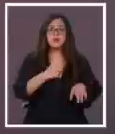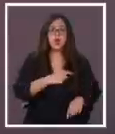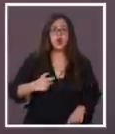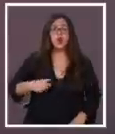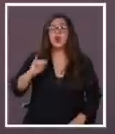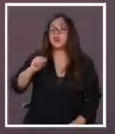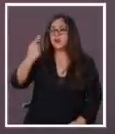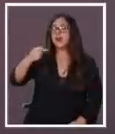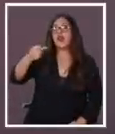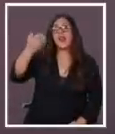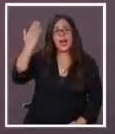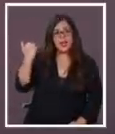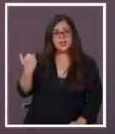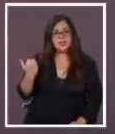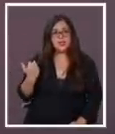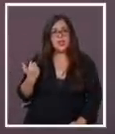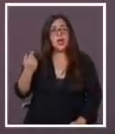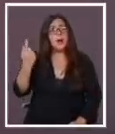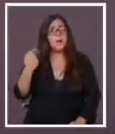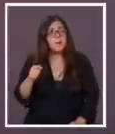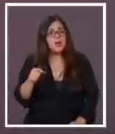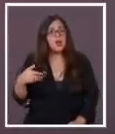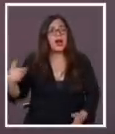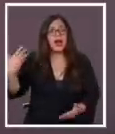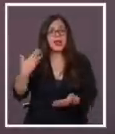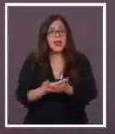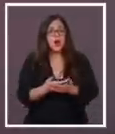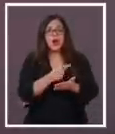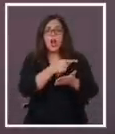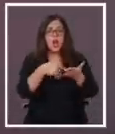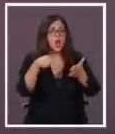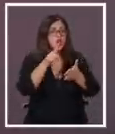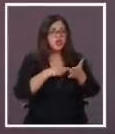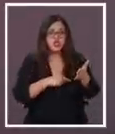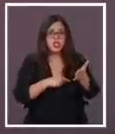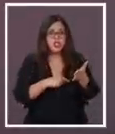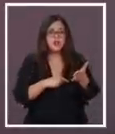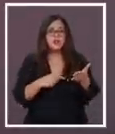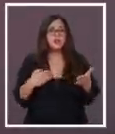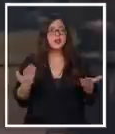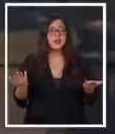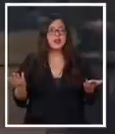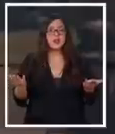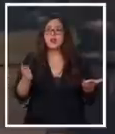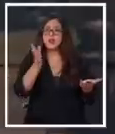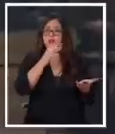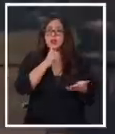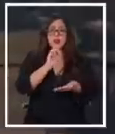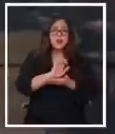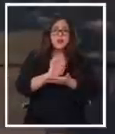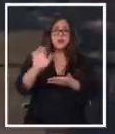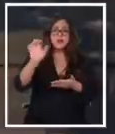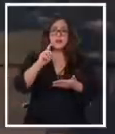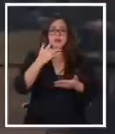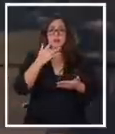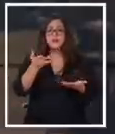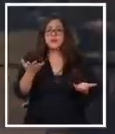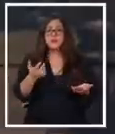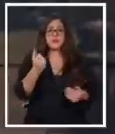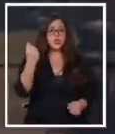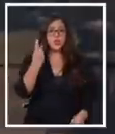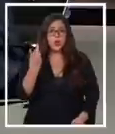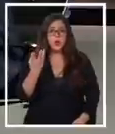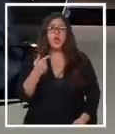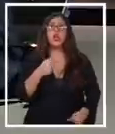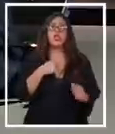pero tampoco ha servido hasta ahora el que no haya estado decepción de esto las cifras que son